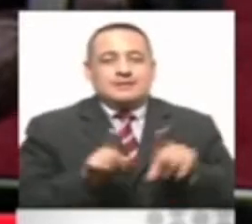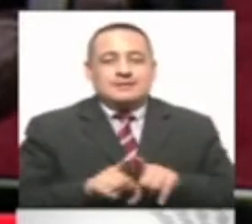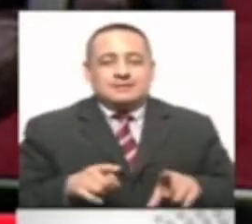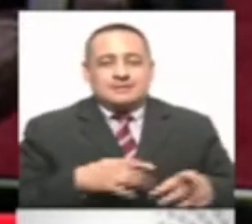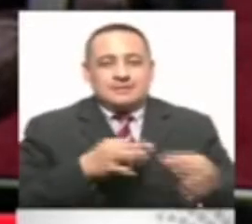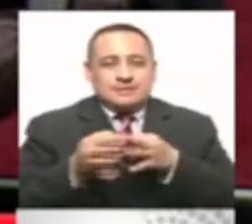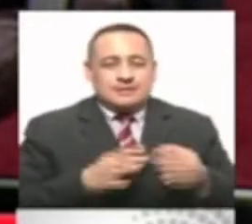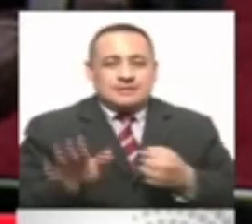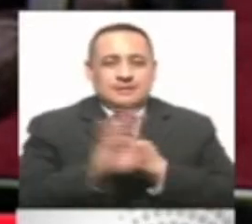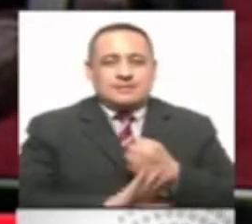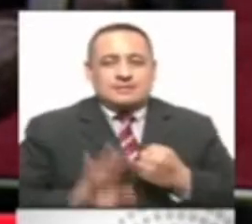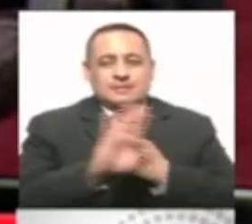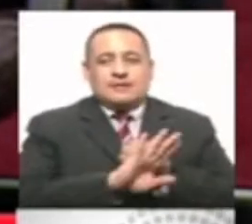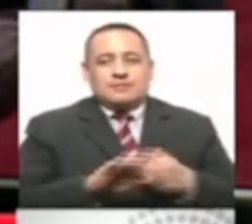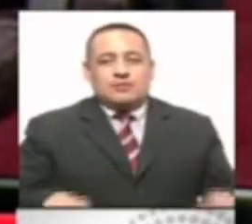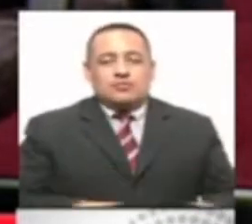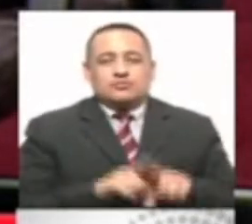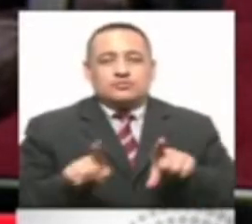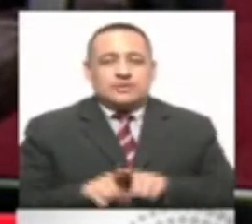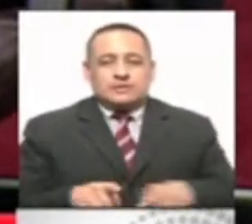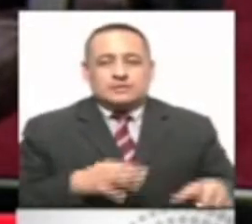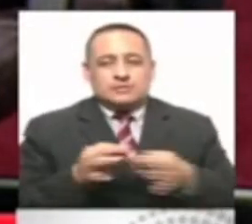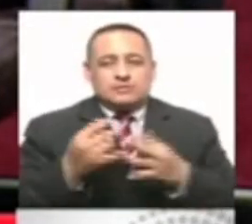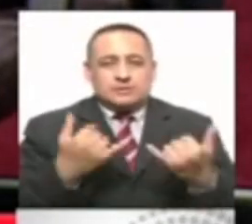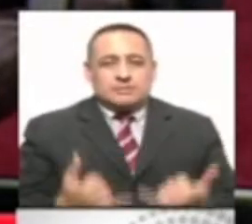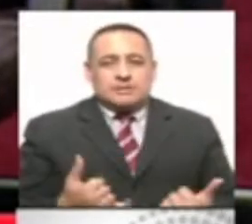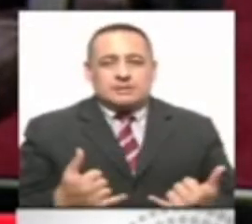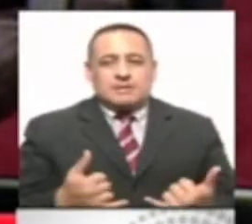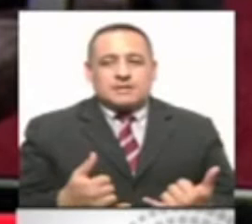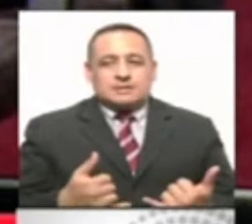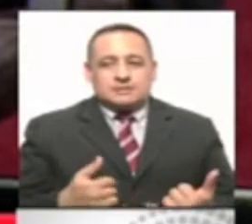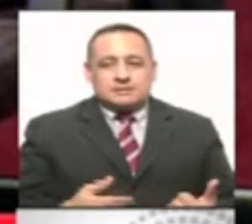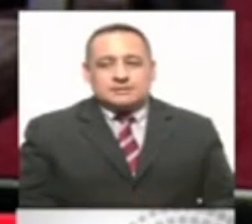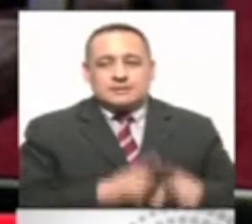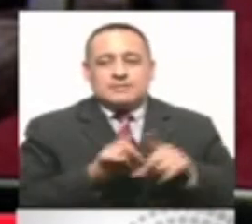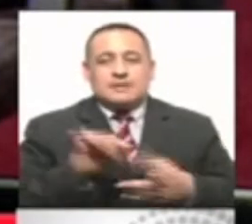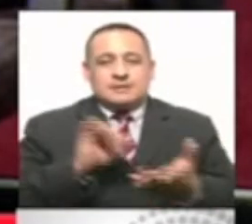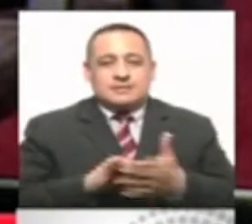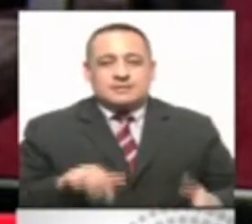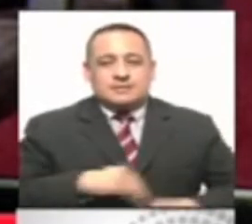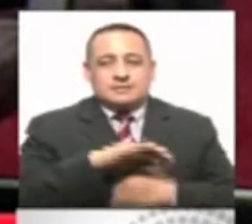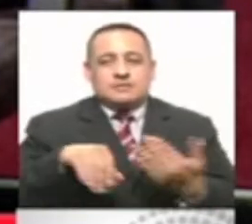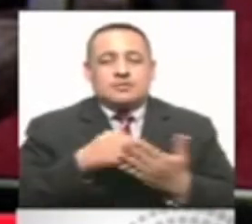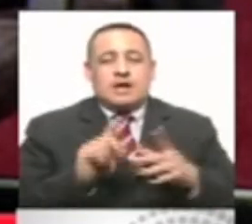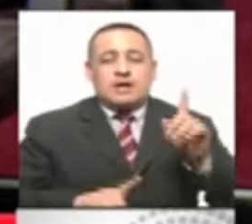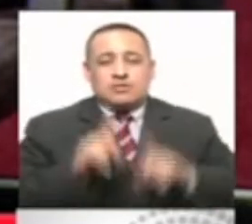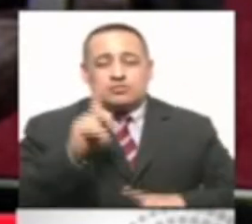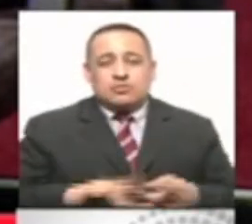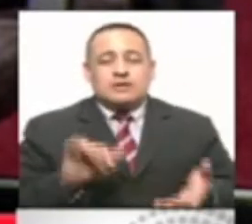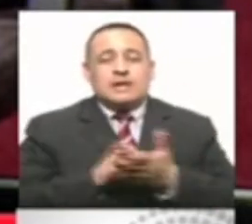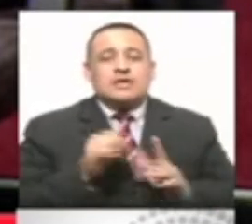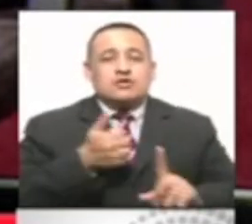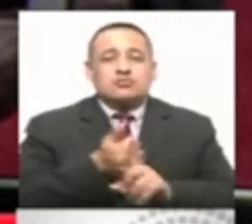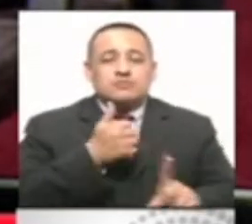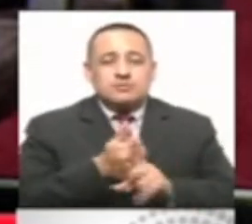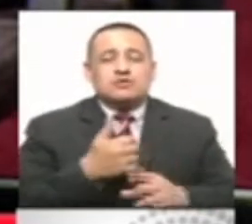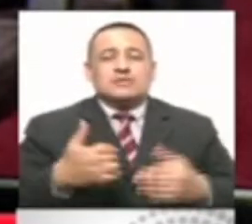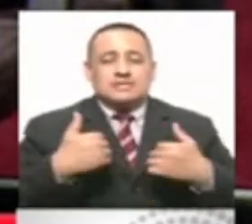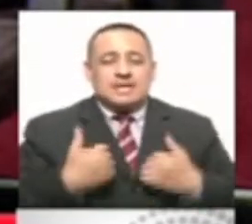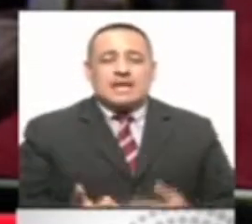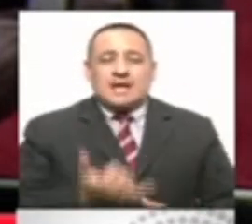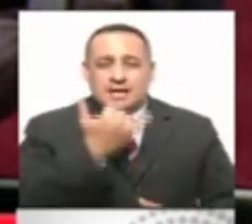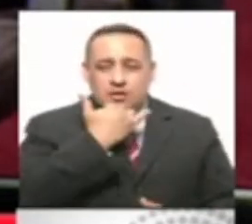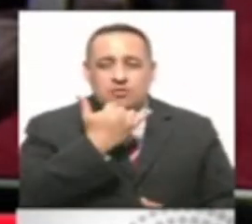de defender esta Constitución de 1993, pero que sin embargo ellos mismos cometen el